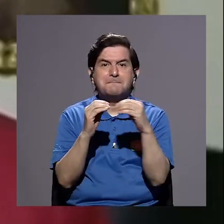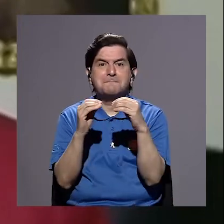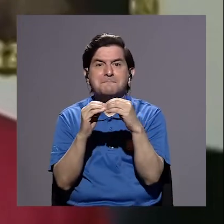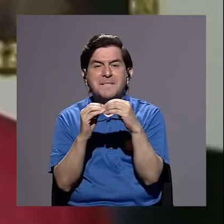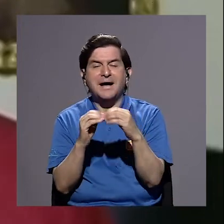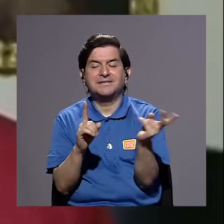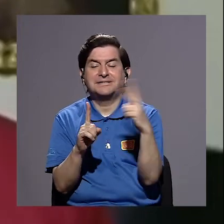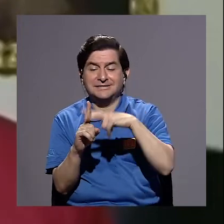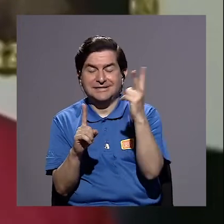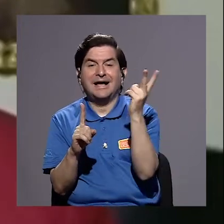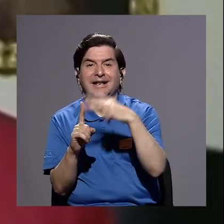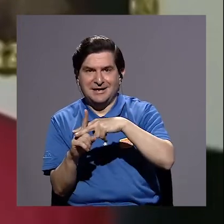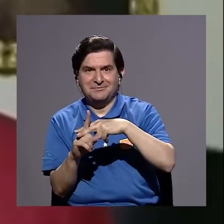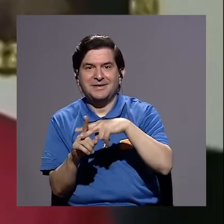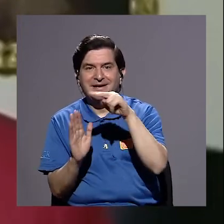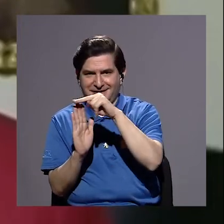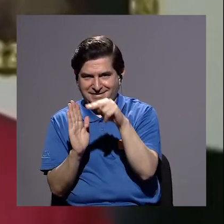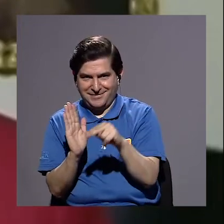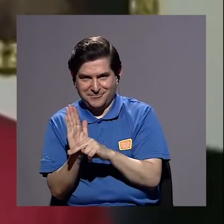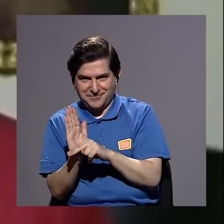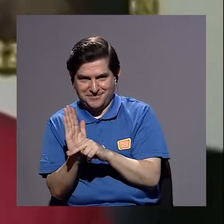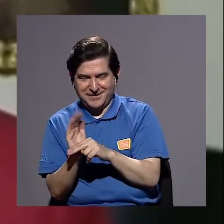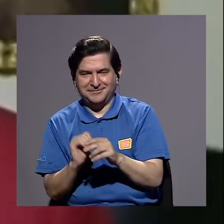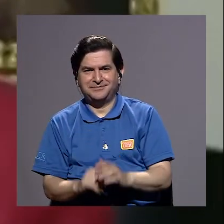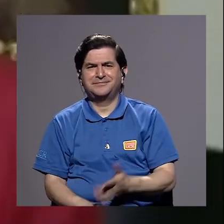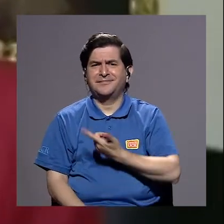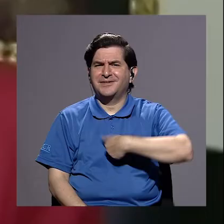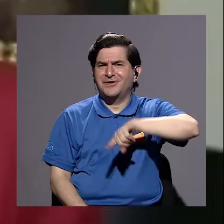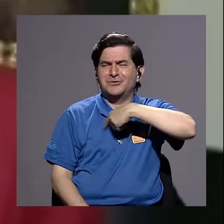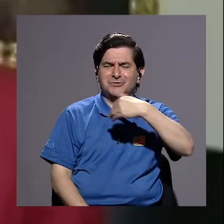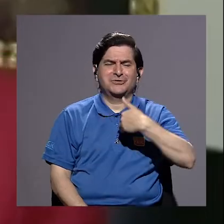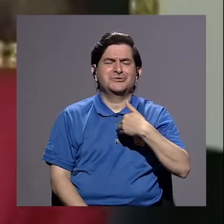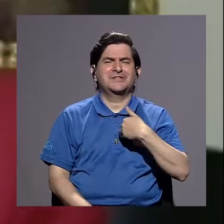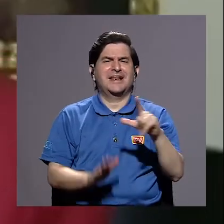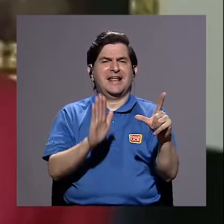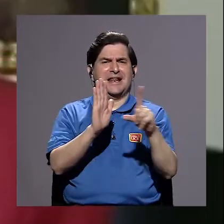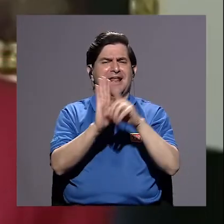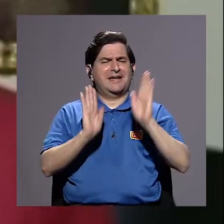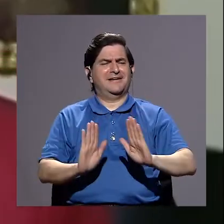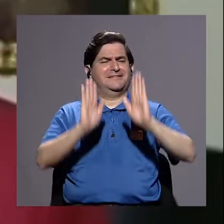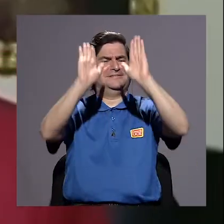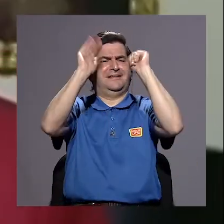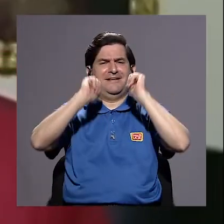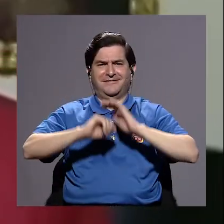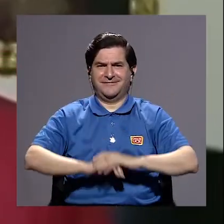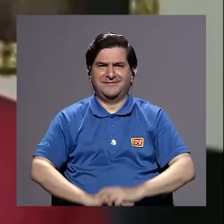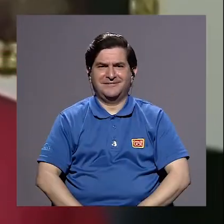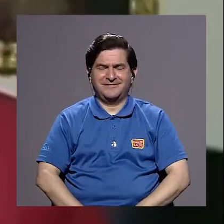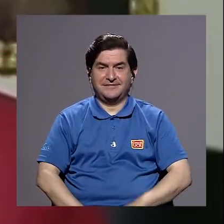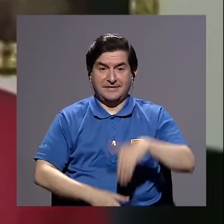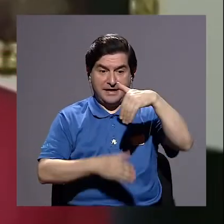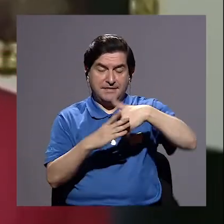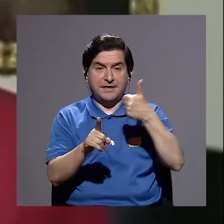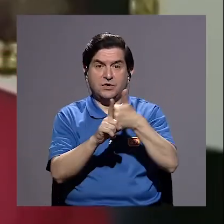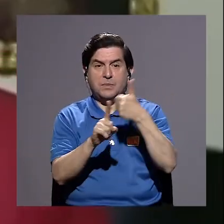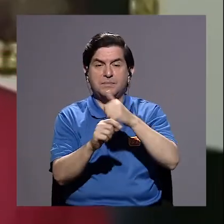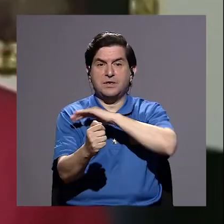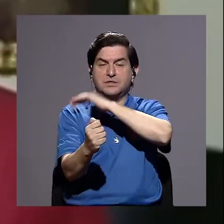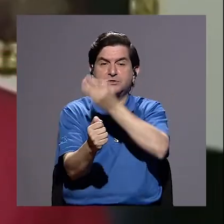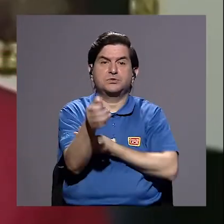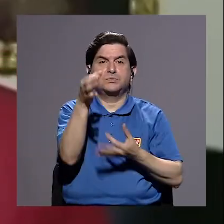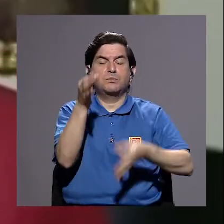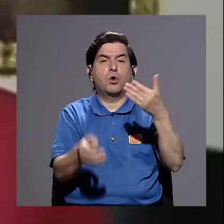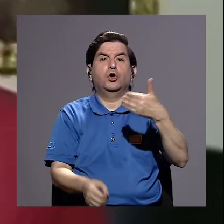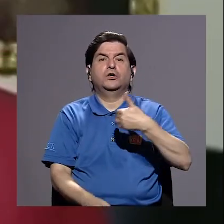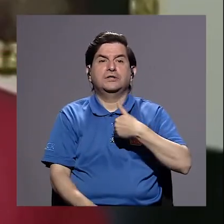en la aplicación de las normas. Nosotros tenemos legislación maravillosa. Es más, dentro del mismo Poder